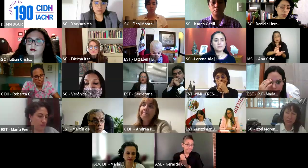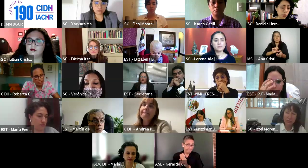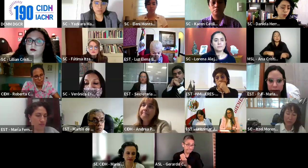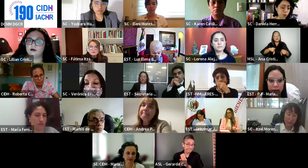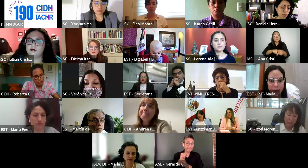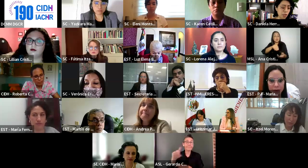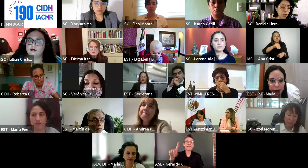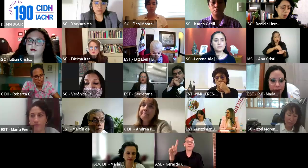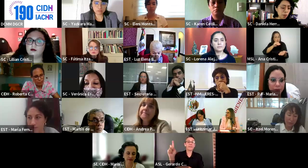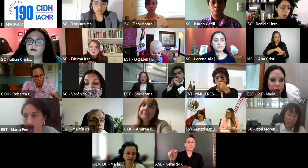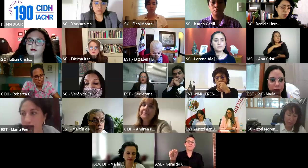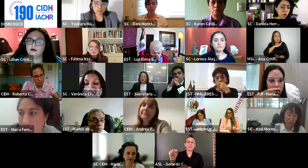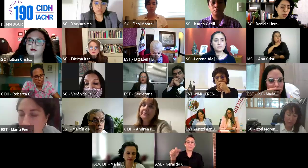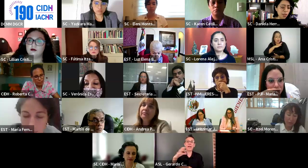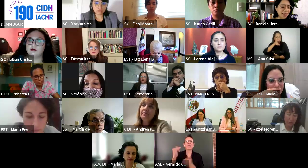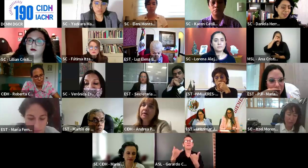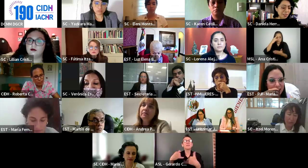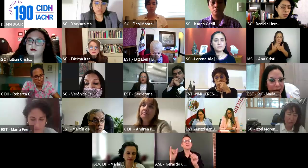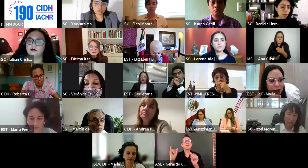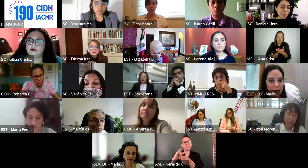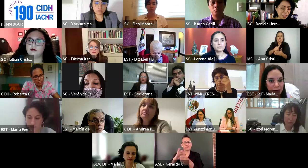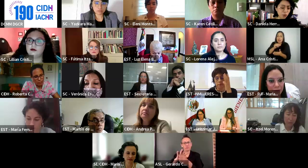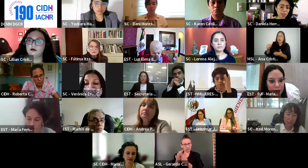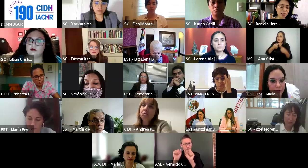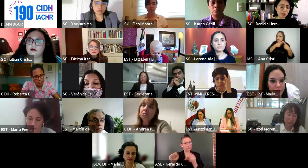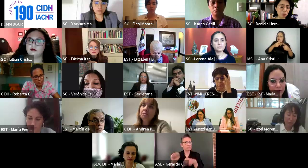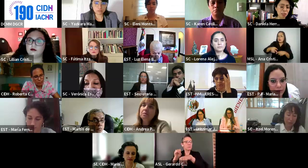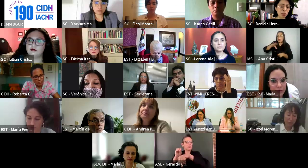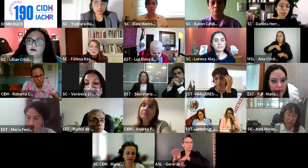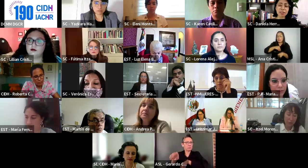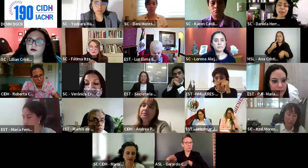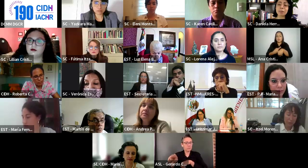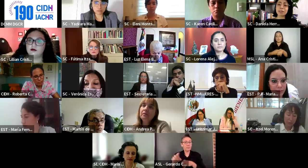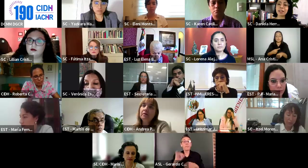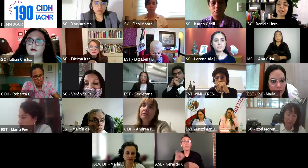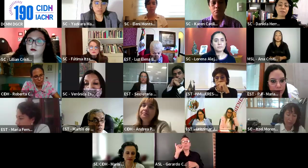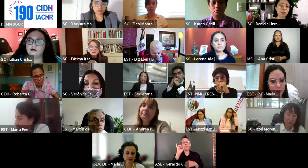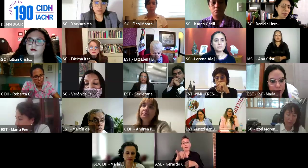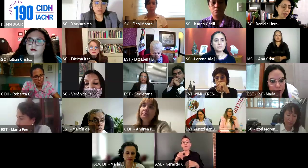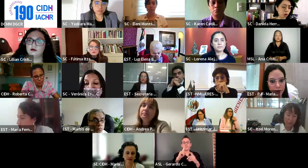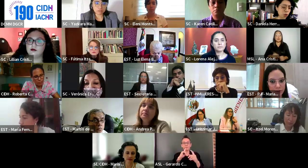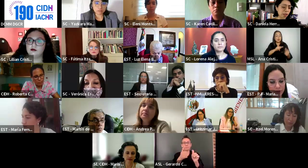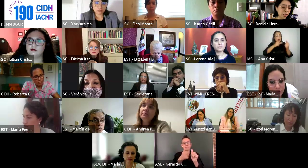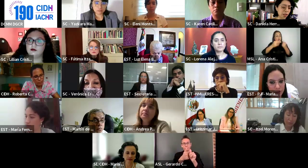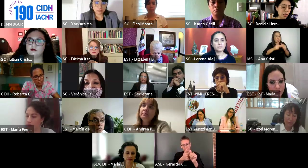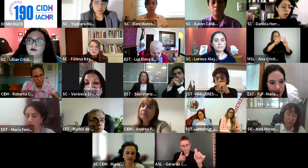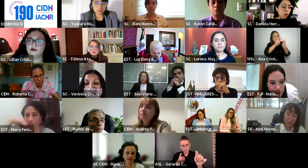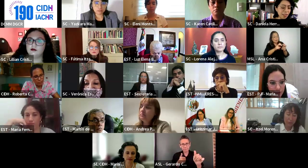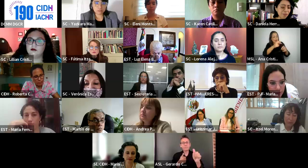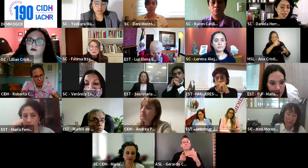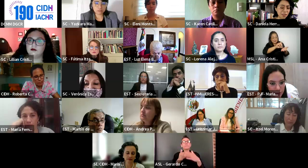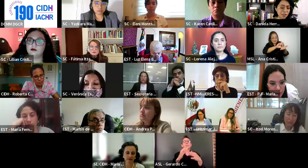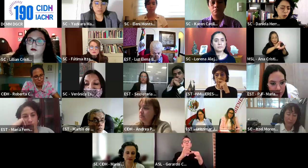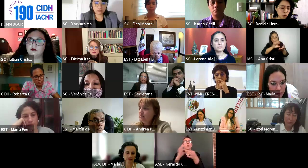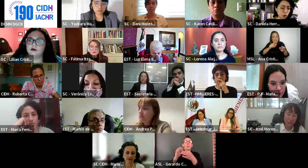al virus. Sumado a esto, existe un atraso en el entendimiento de la discapacidad y la enfermedad crónica, lo que